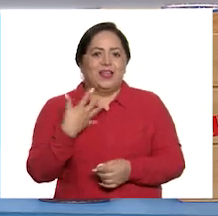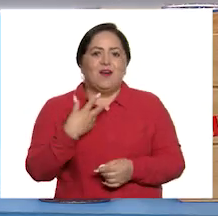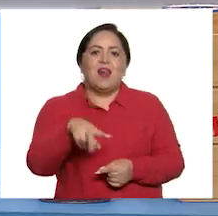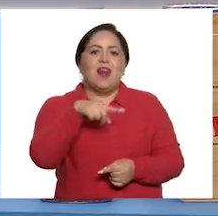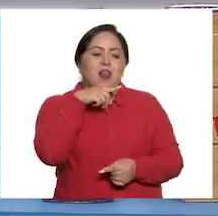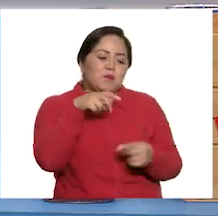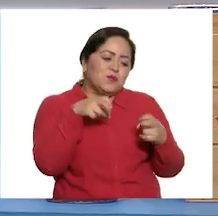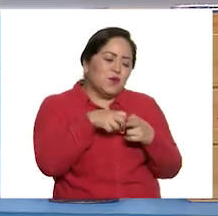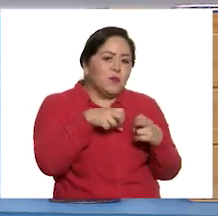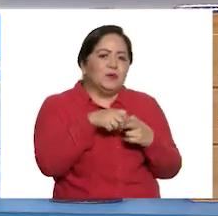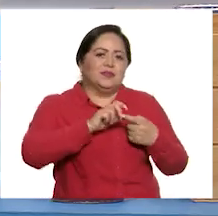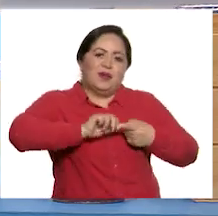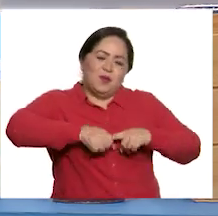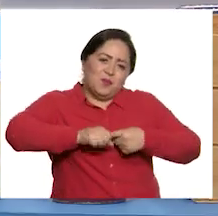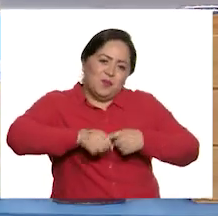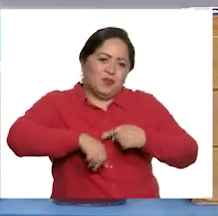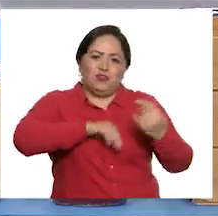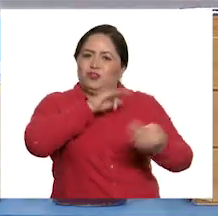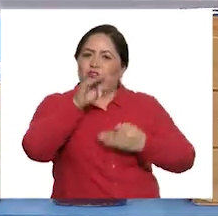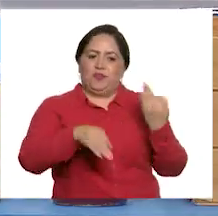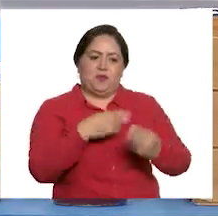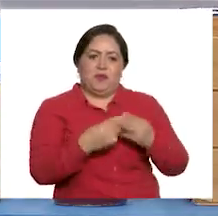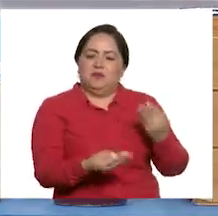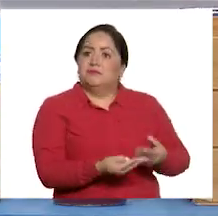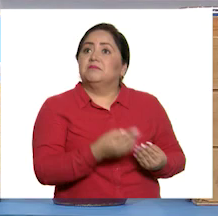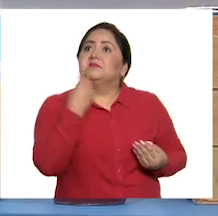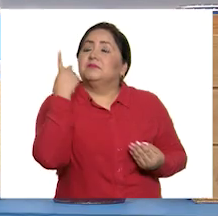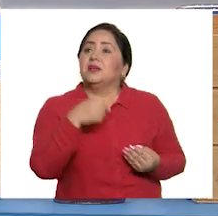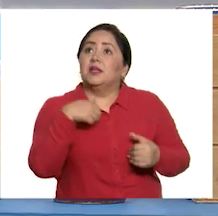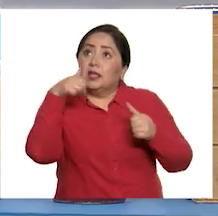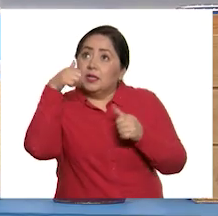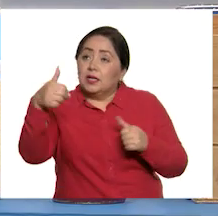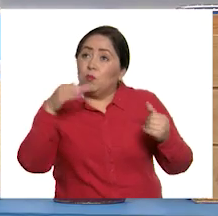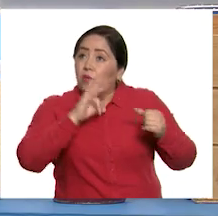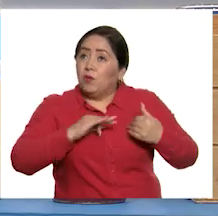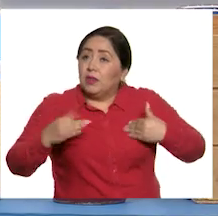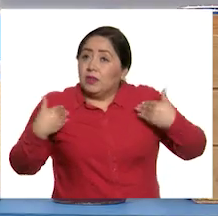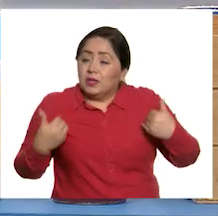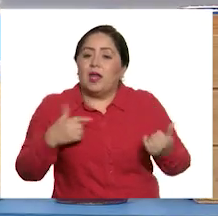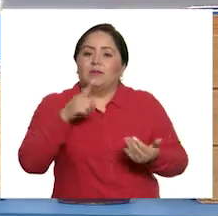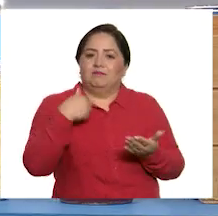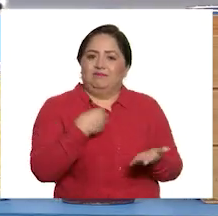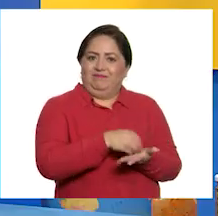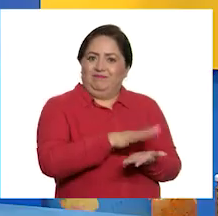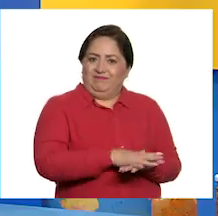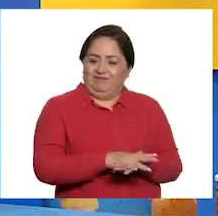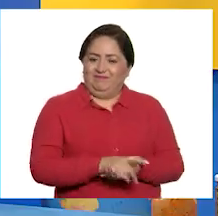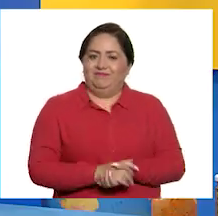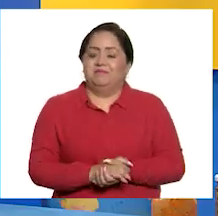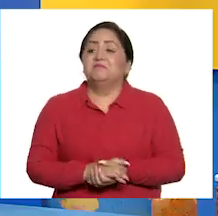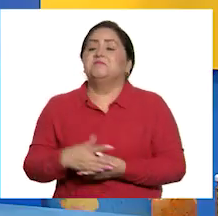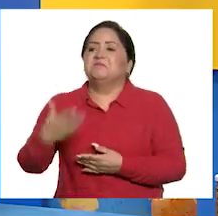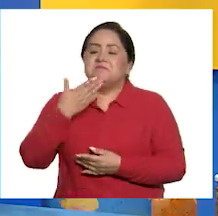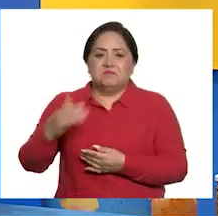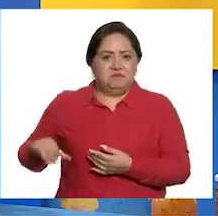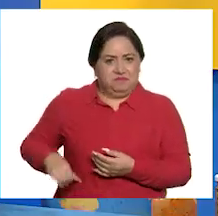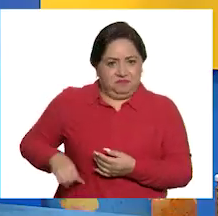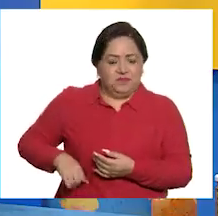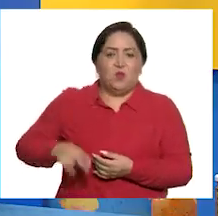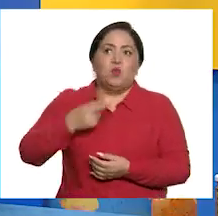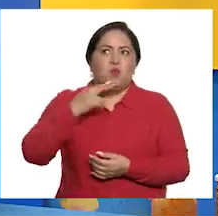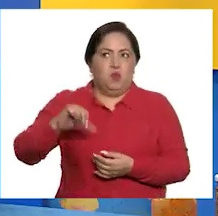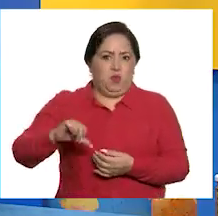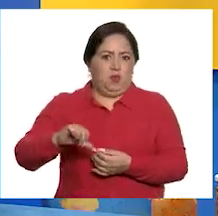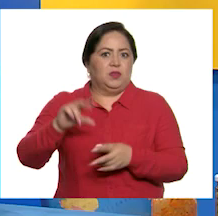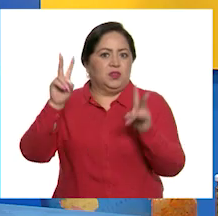lápiz, gomas, sacapuntas y todo para poner mucha atención y poder comprender este tema. Muy interesante y muy útil el tema